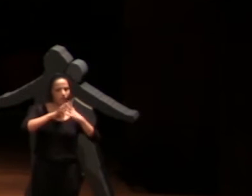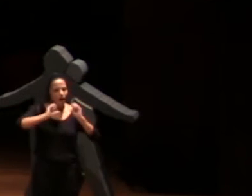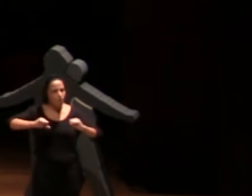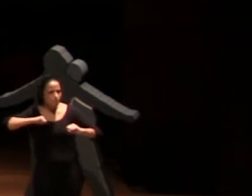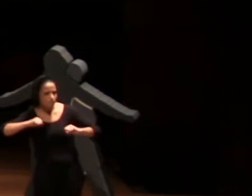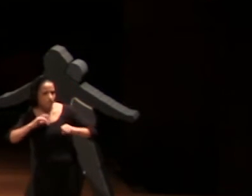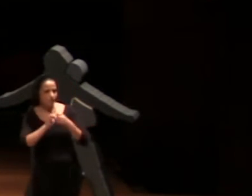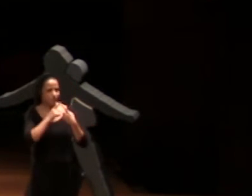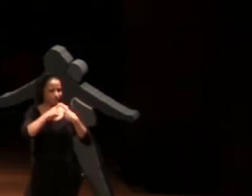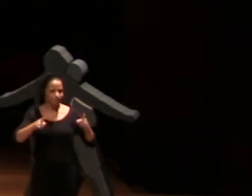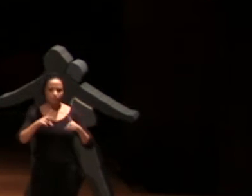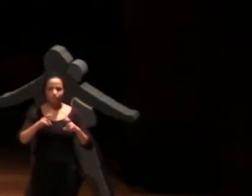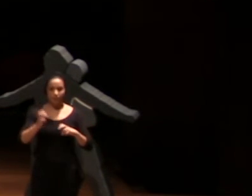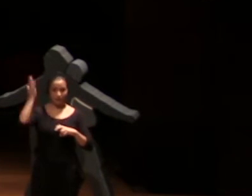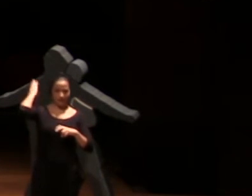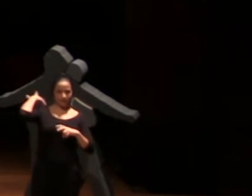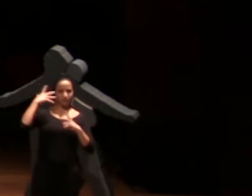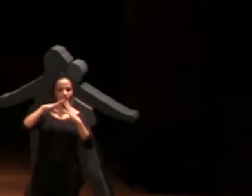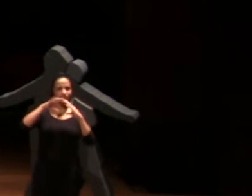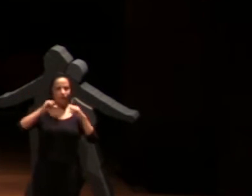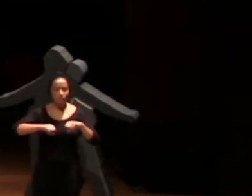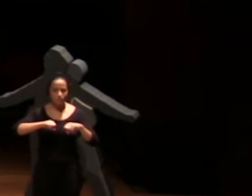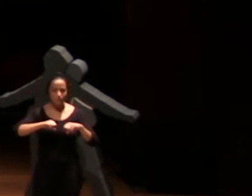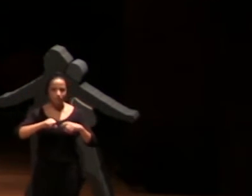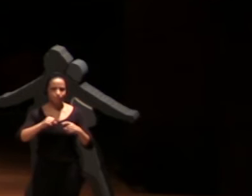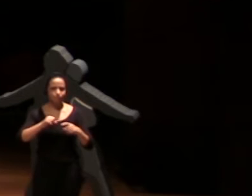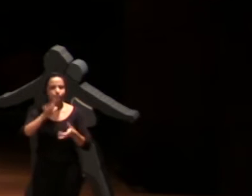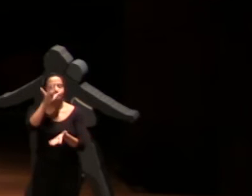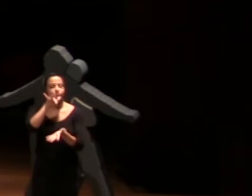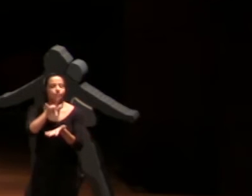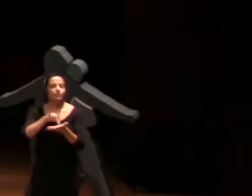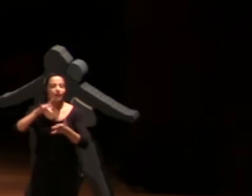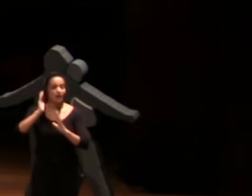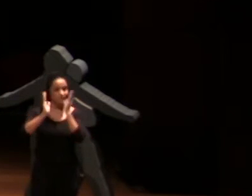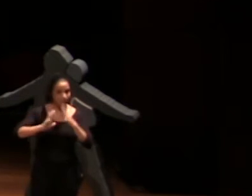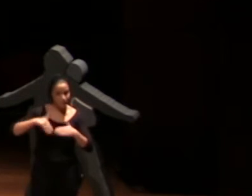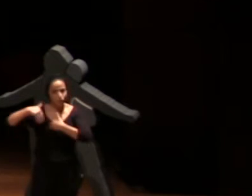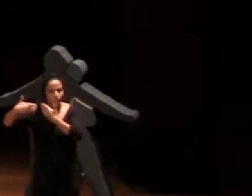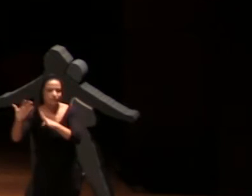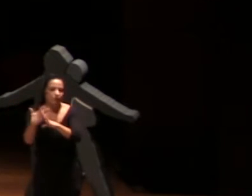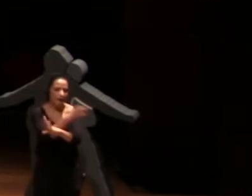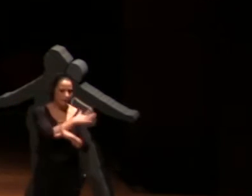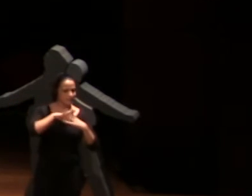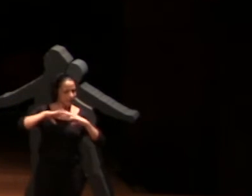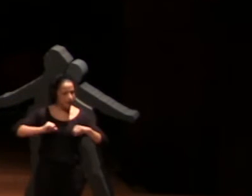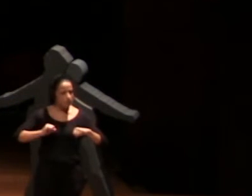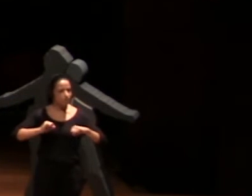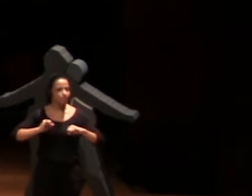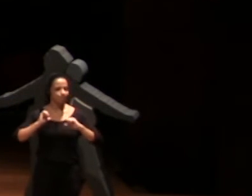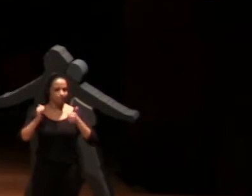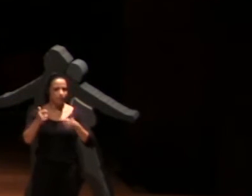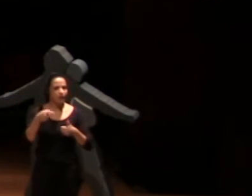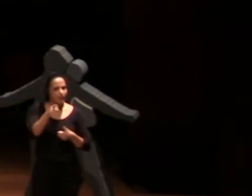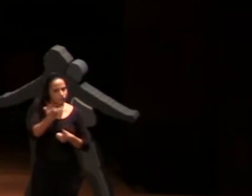alianza que se hace justo antes de iniciar el proceso de tratamiento, y que esto probablemente tenga un